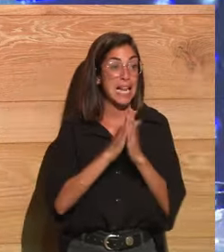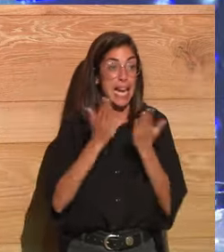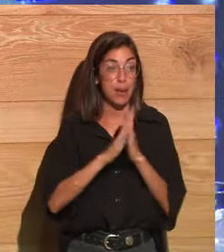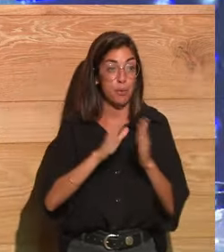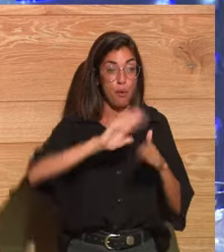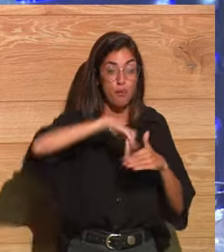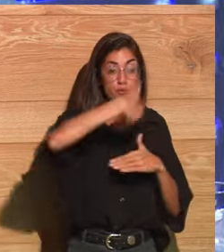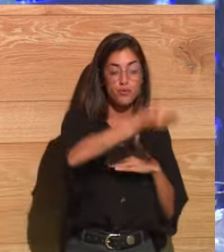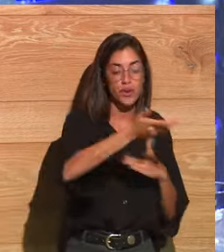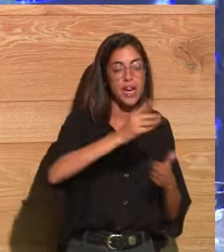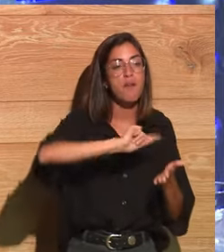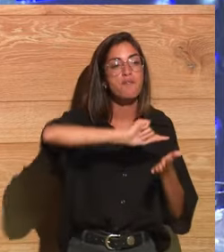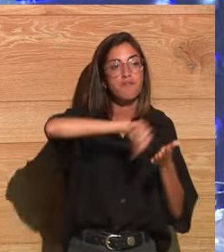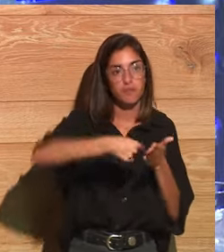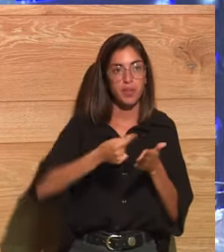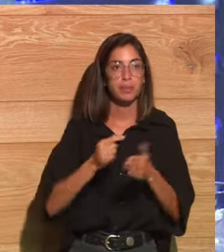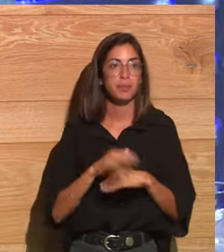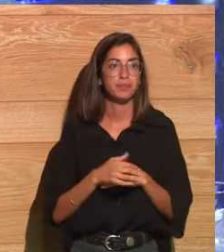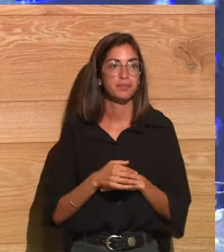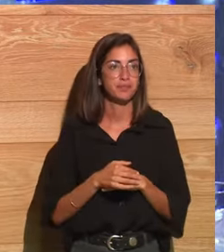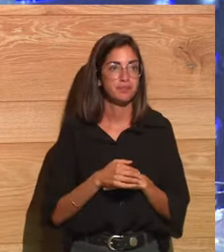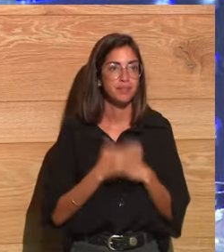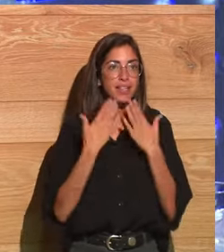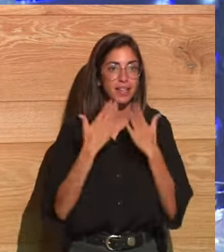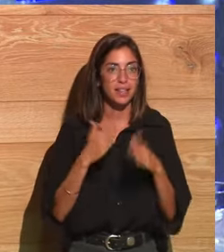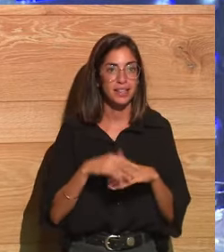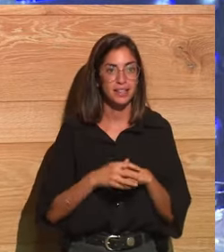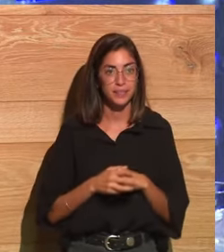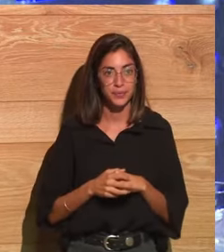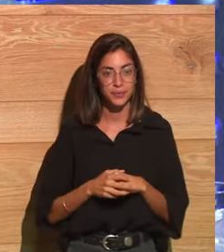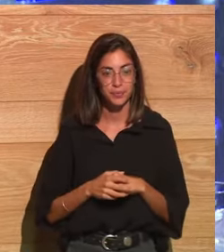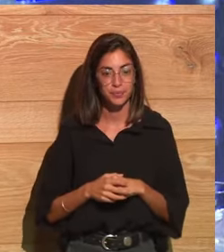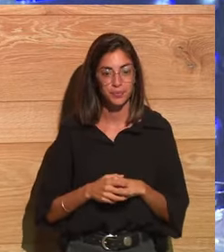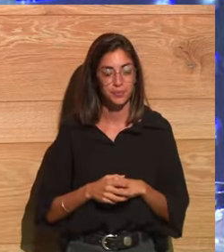estarás firmando libros ahora a la salida. Gracias.